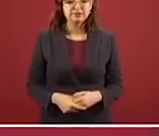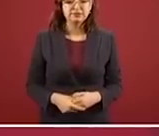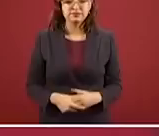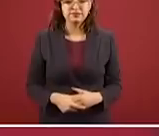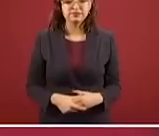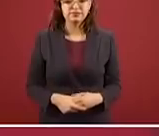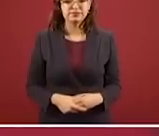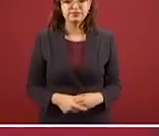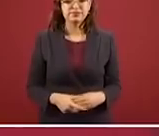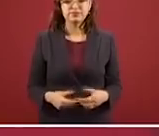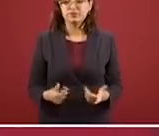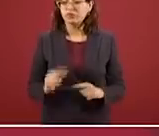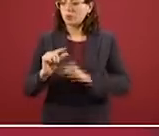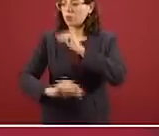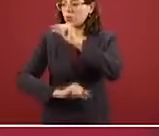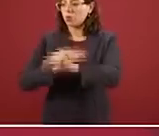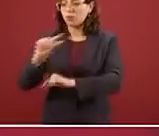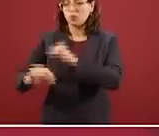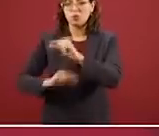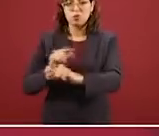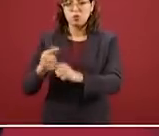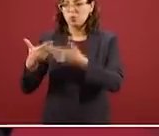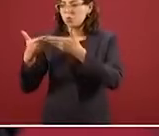Todo se privatizó.